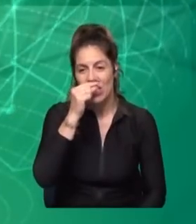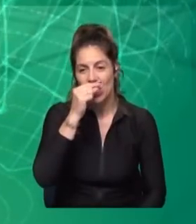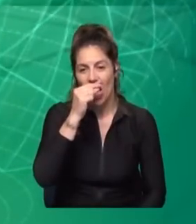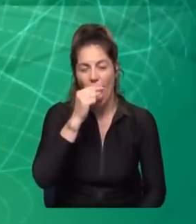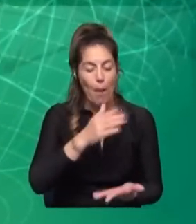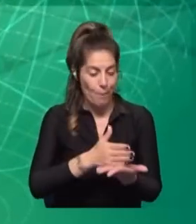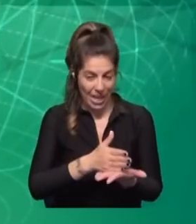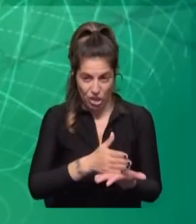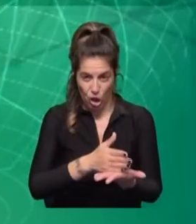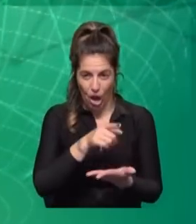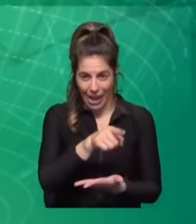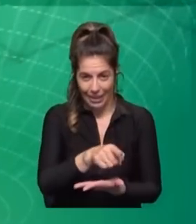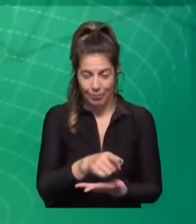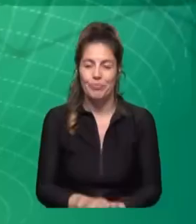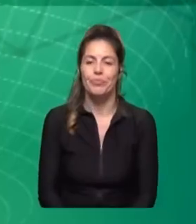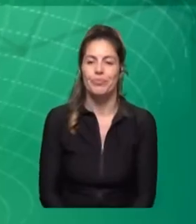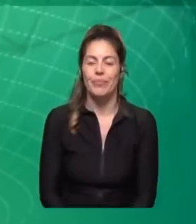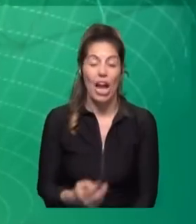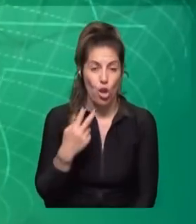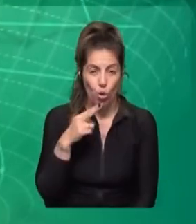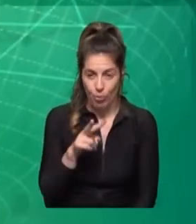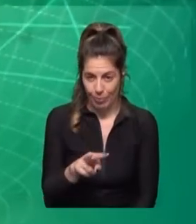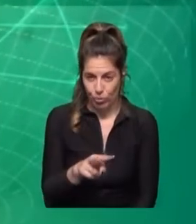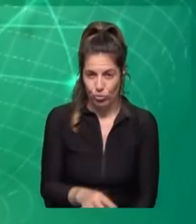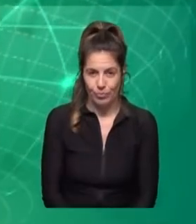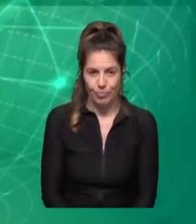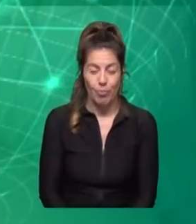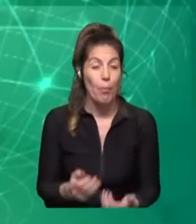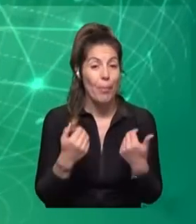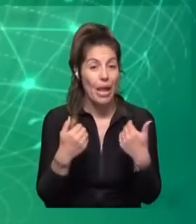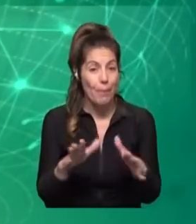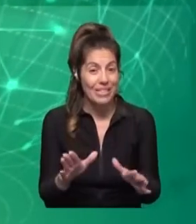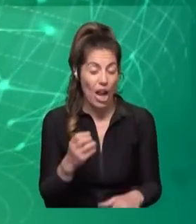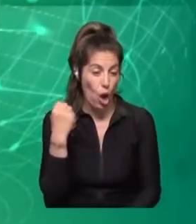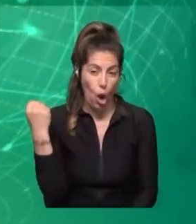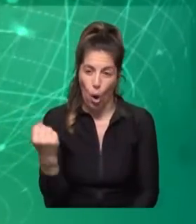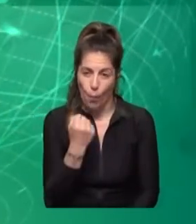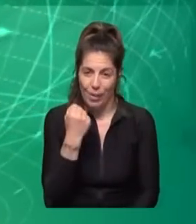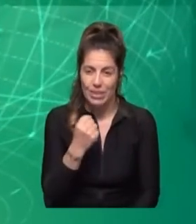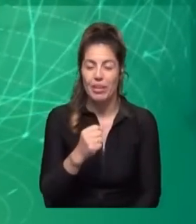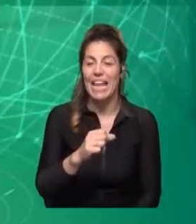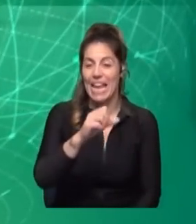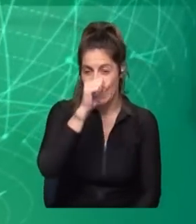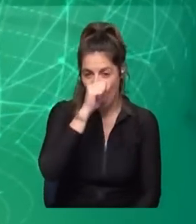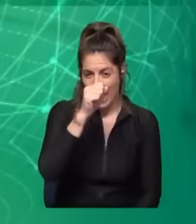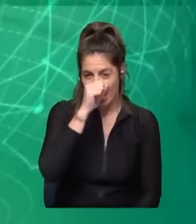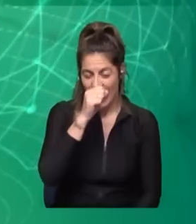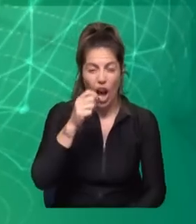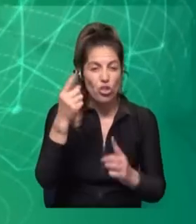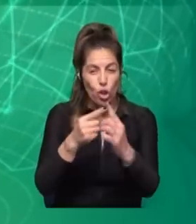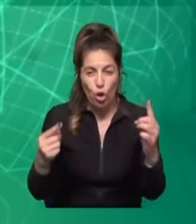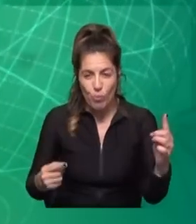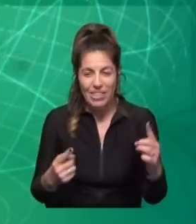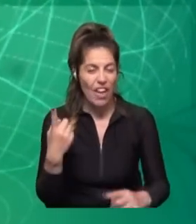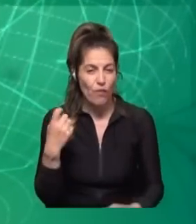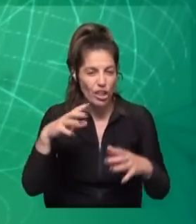centro ahí lo estamos viendo para empezar por lo más importante la alerta naranja que es por tormentas fuertes